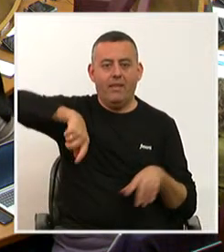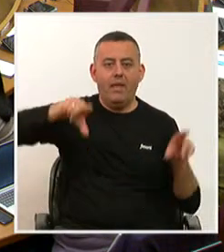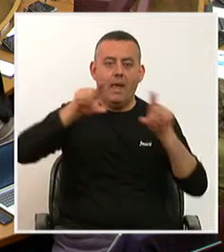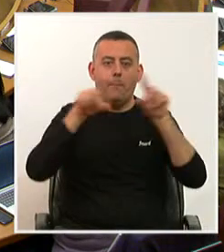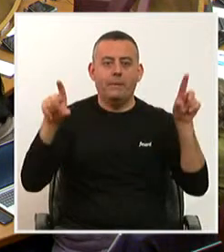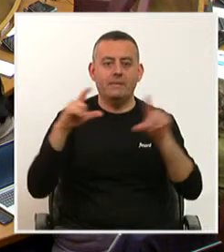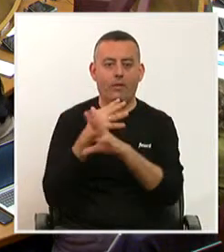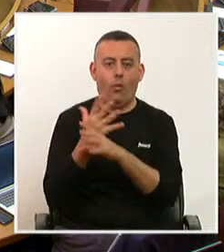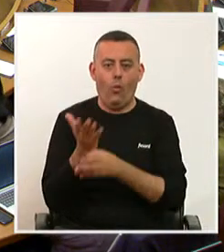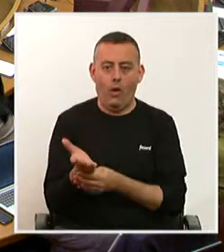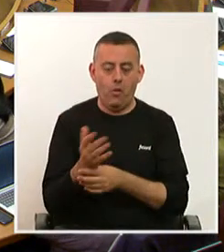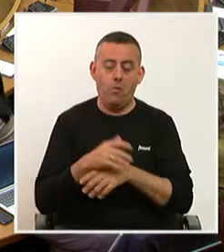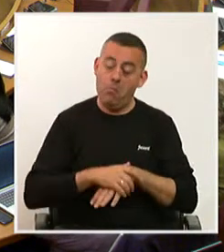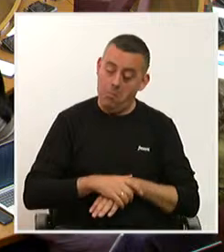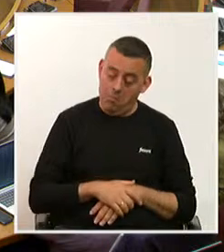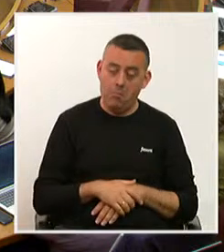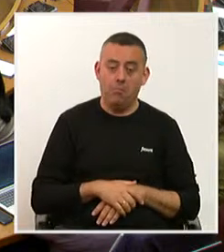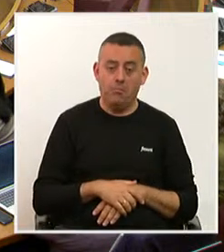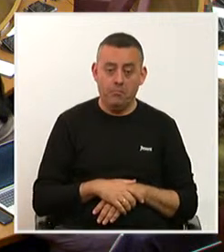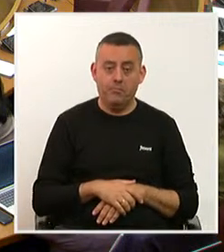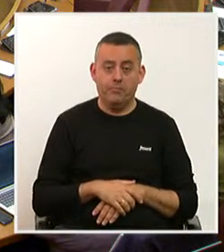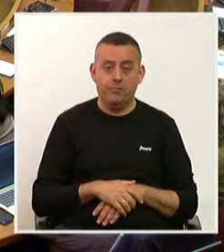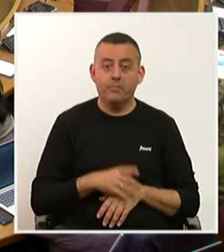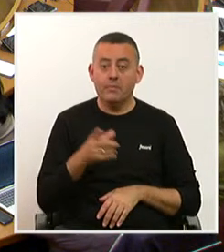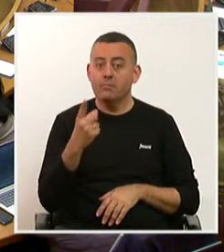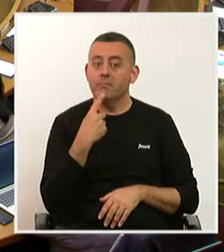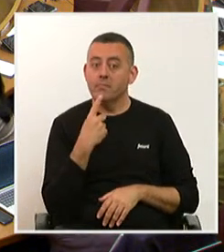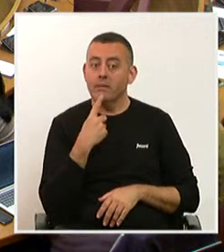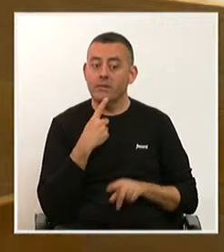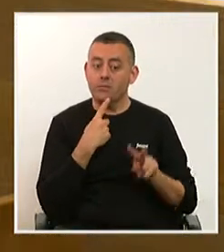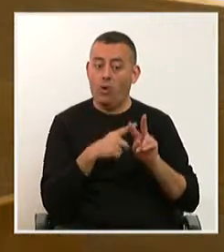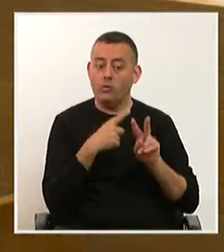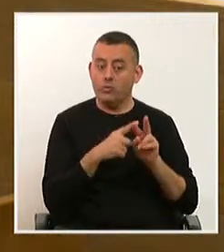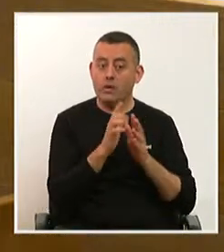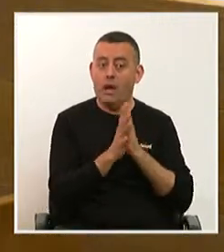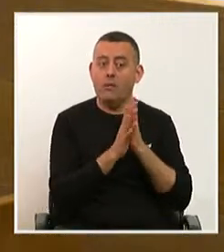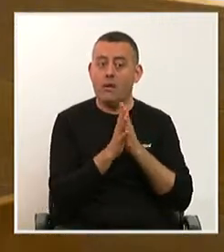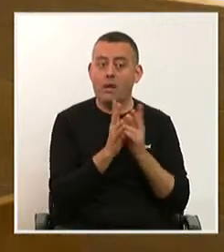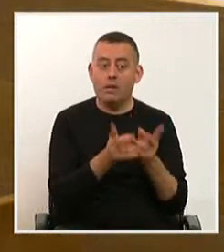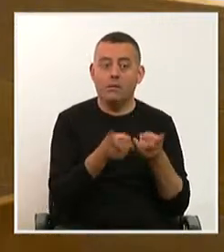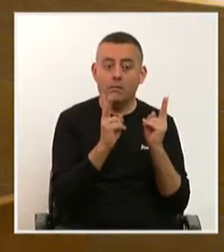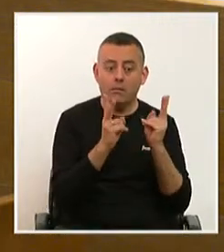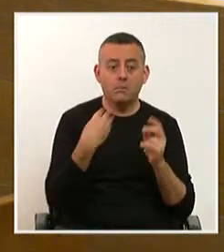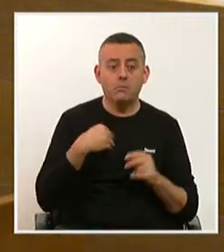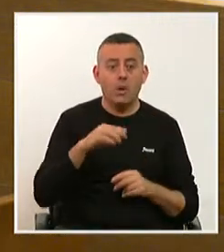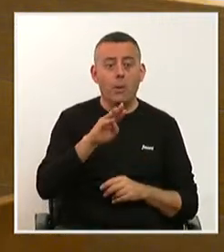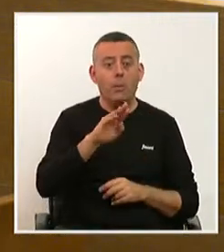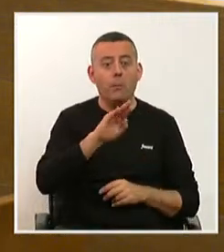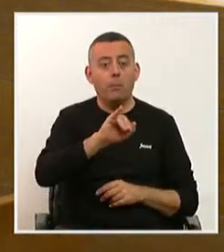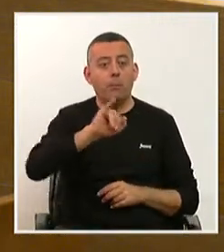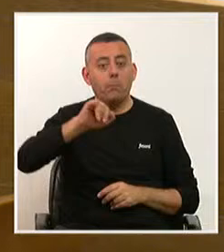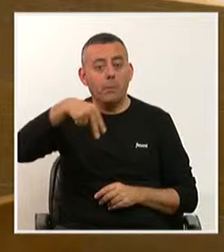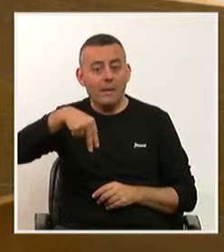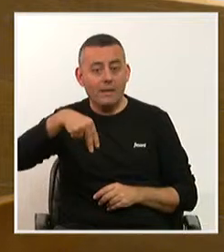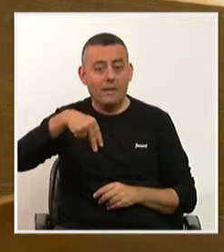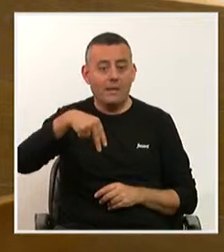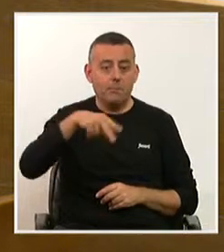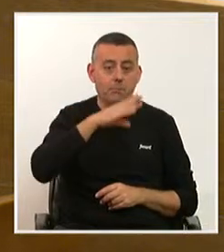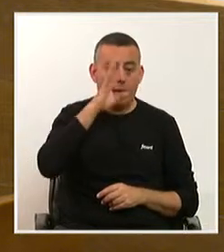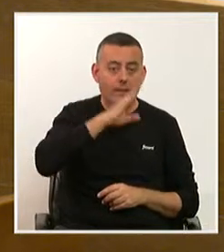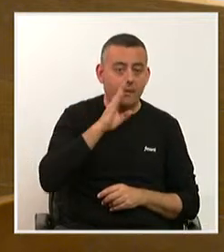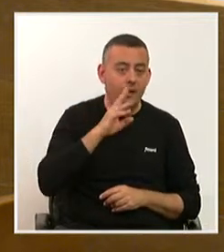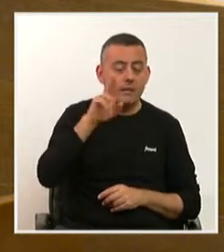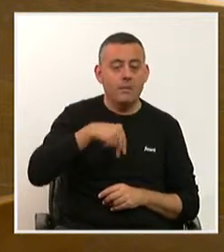como haar de libertad en Boca de vox los del pin parental los de los de la censura cultural